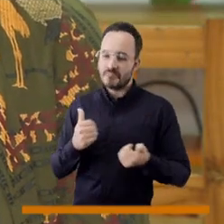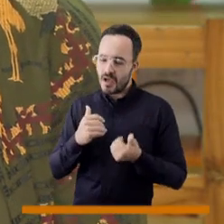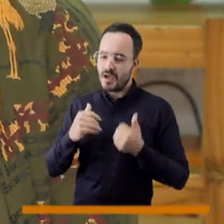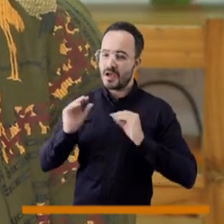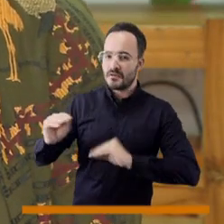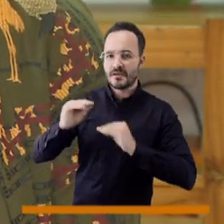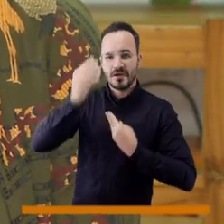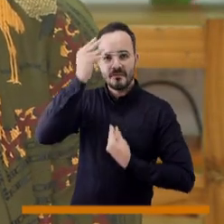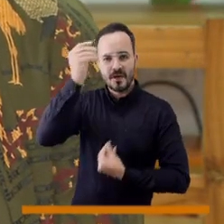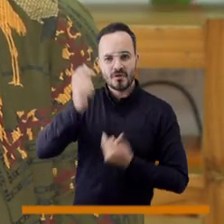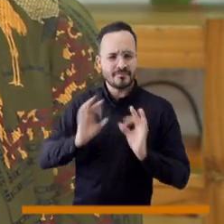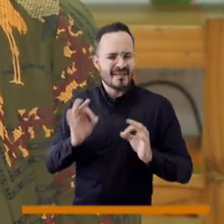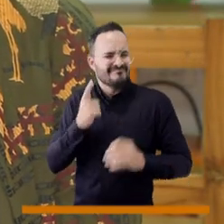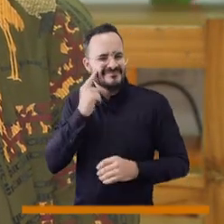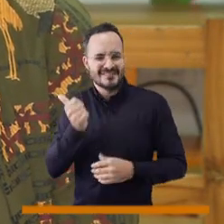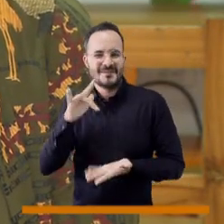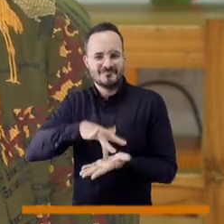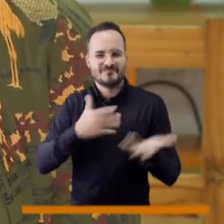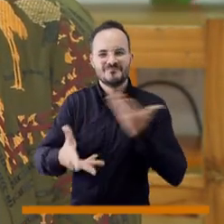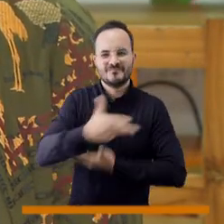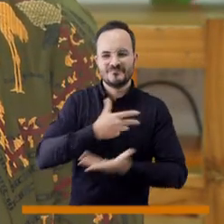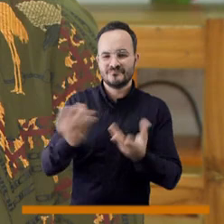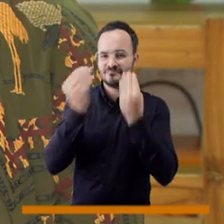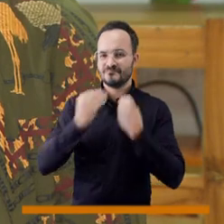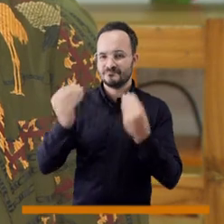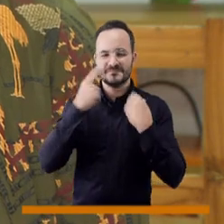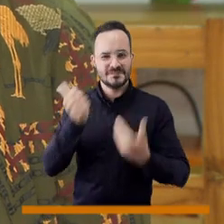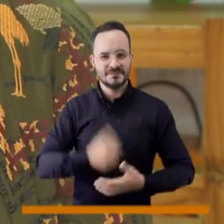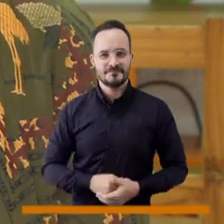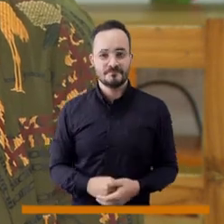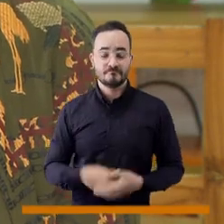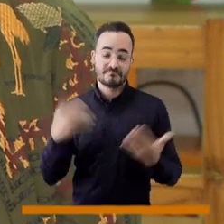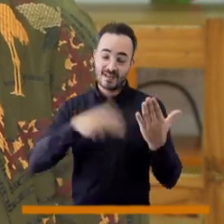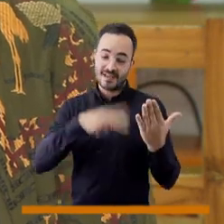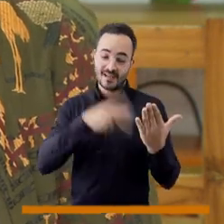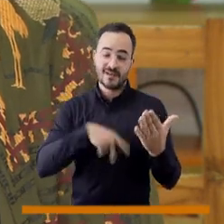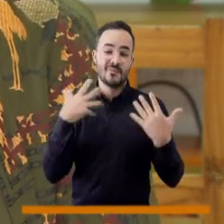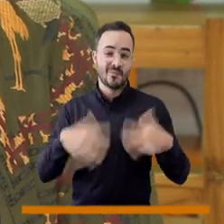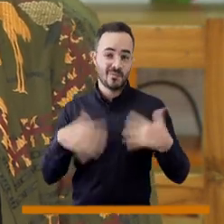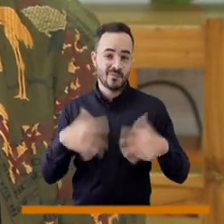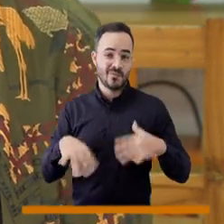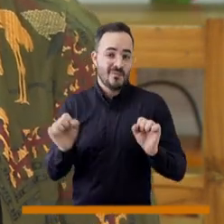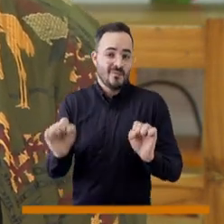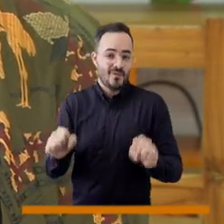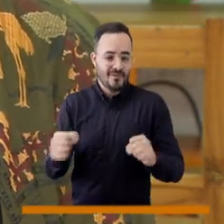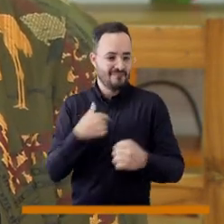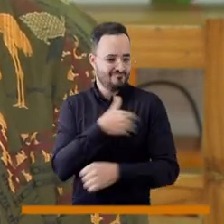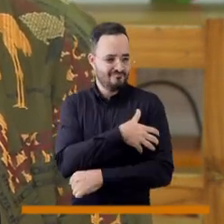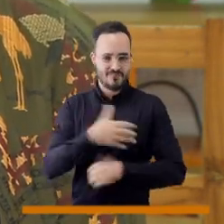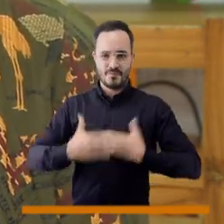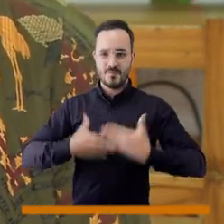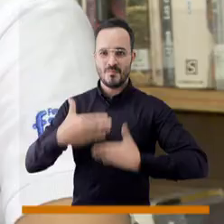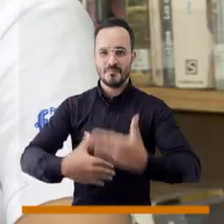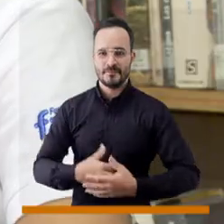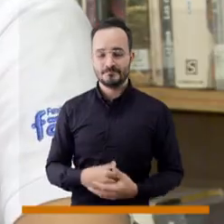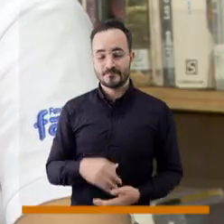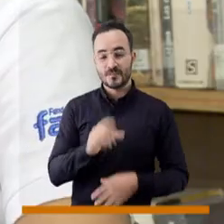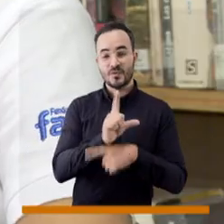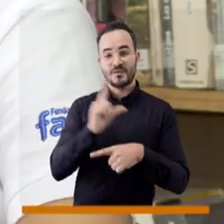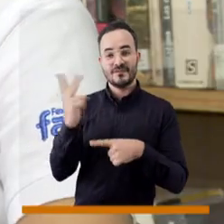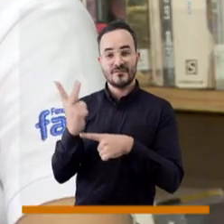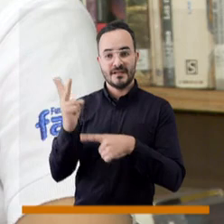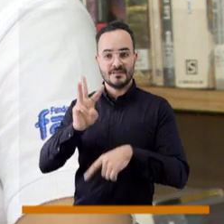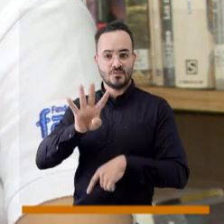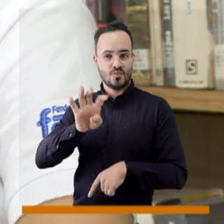tiempo como para acompañarla, a enseñarle valores y la verdad la pasamos muy chévere acá, compartimos mucho. Leer